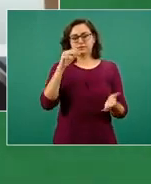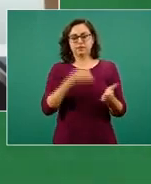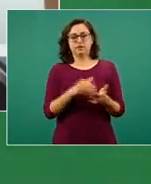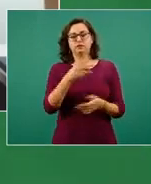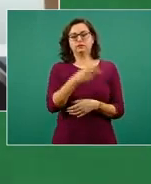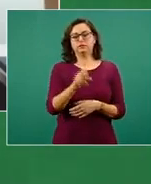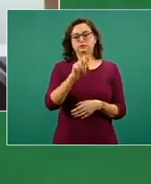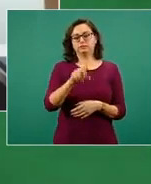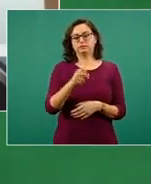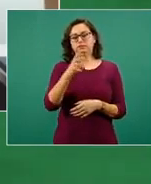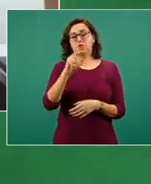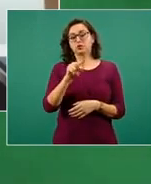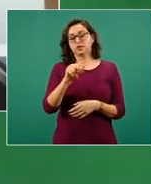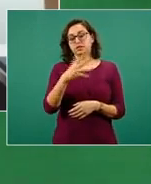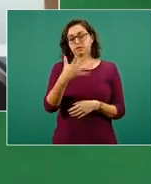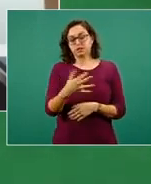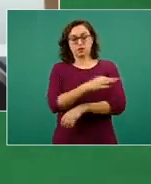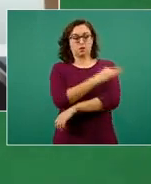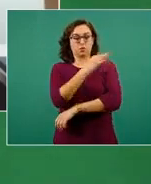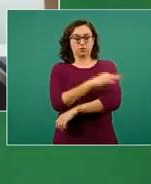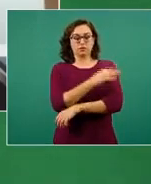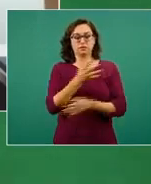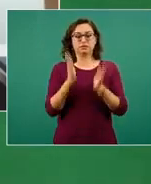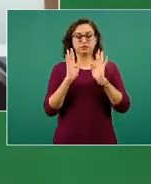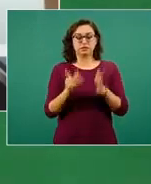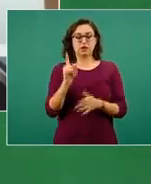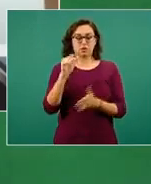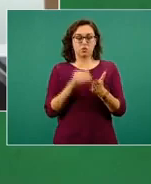2.260.385 vacunas. Se han aplicado